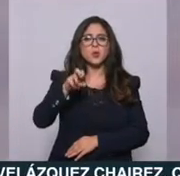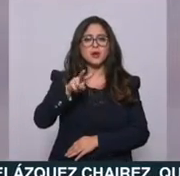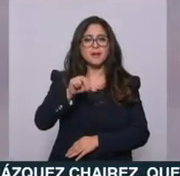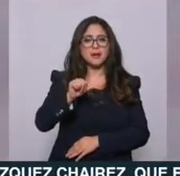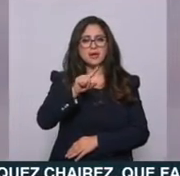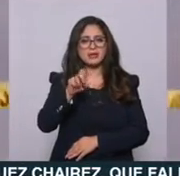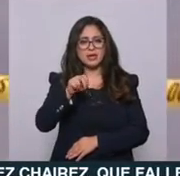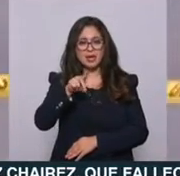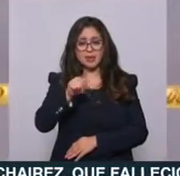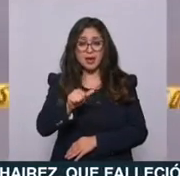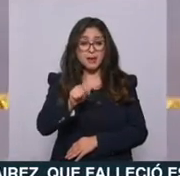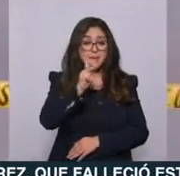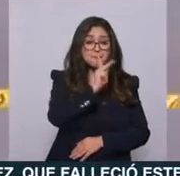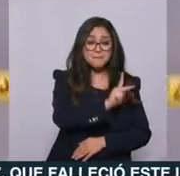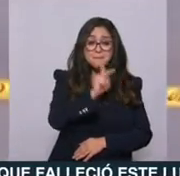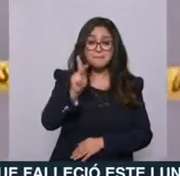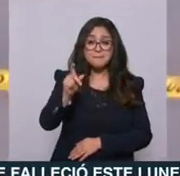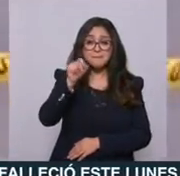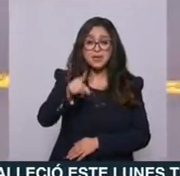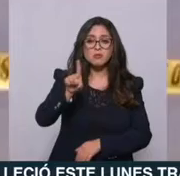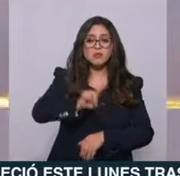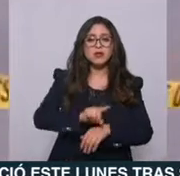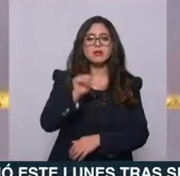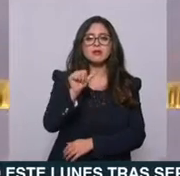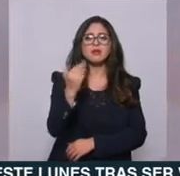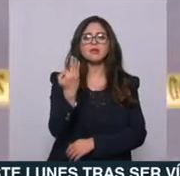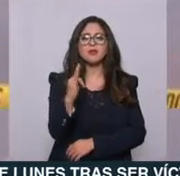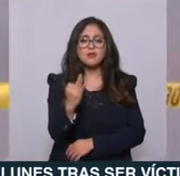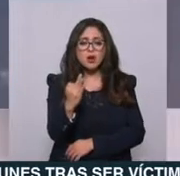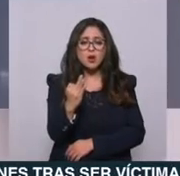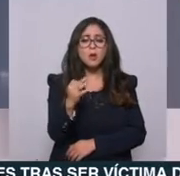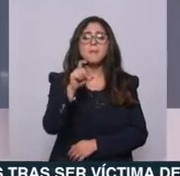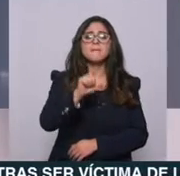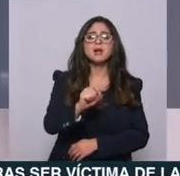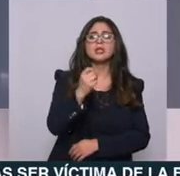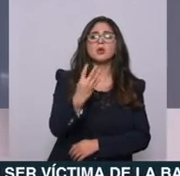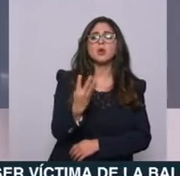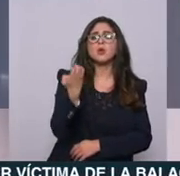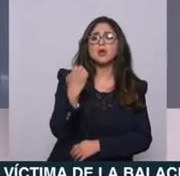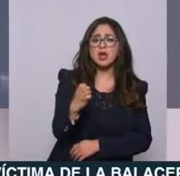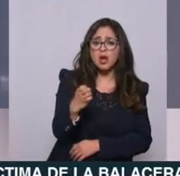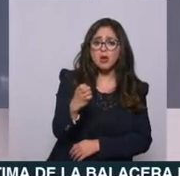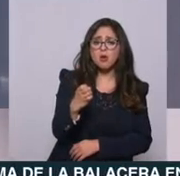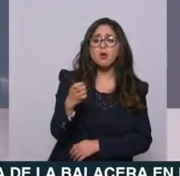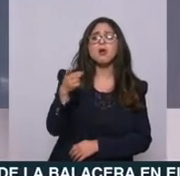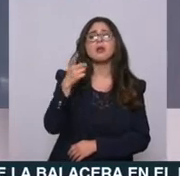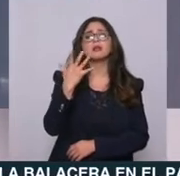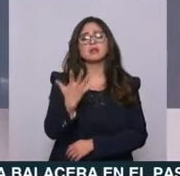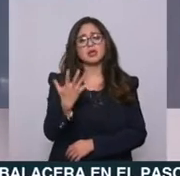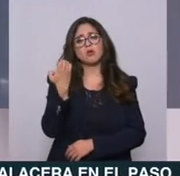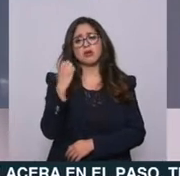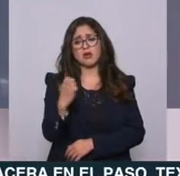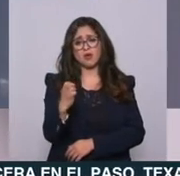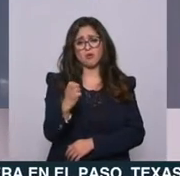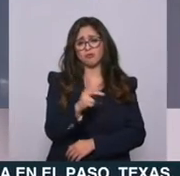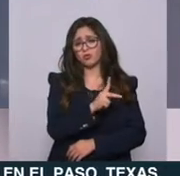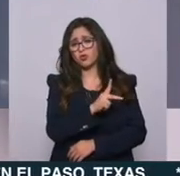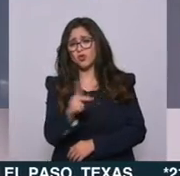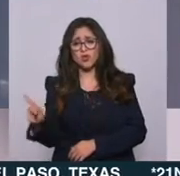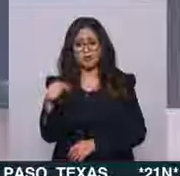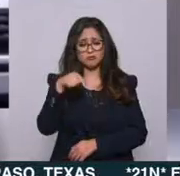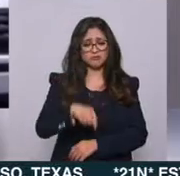casos similares ocurrieron el 16 de febrero, el 24 de enero y el 5 de enero, todos